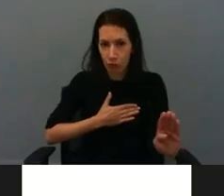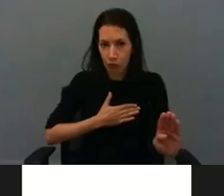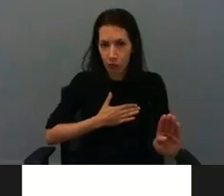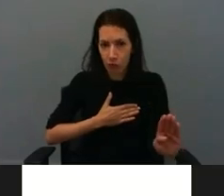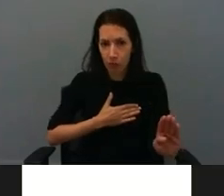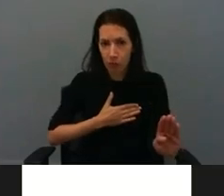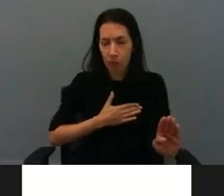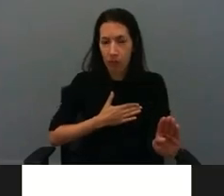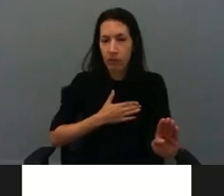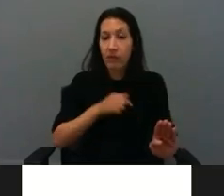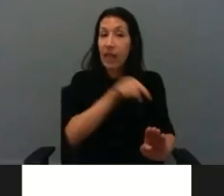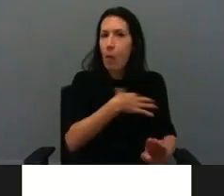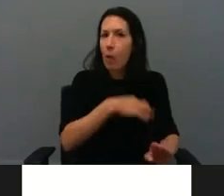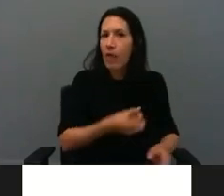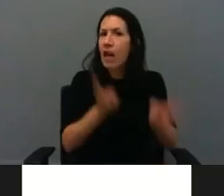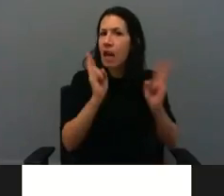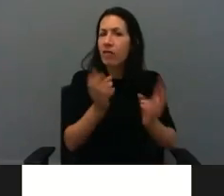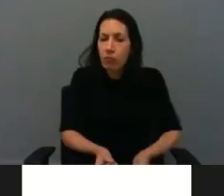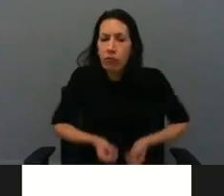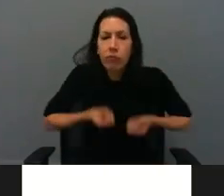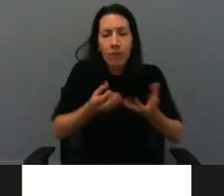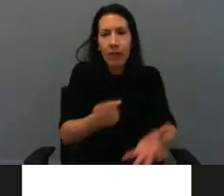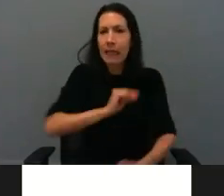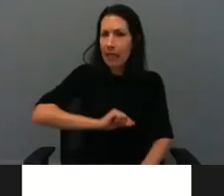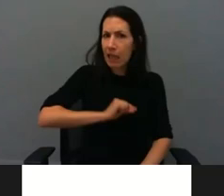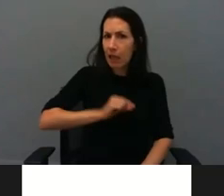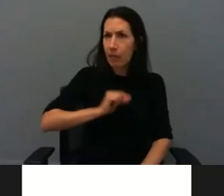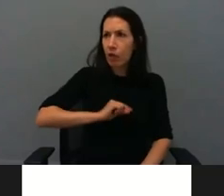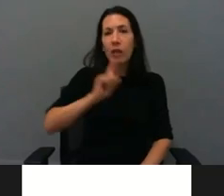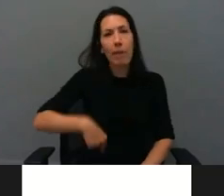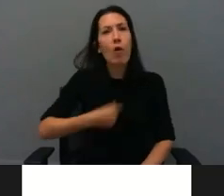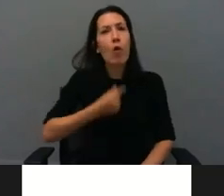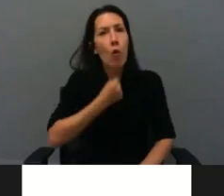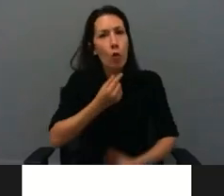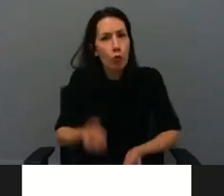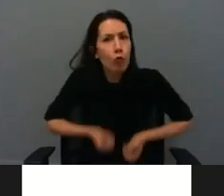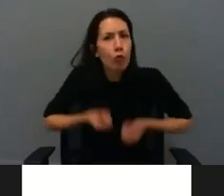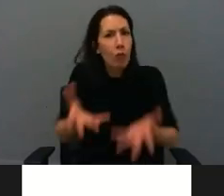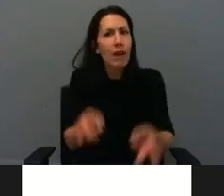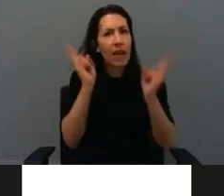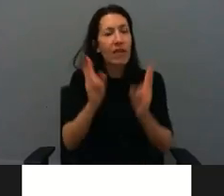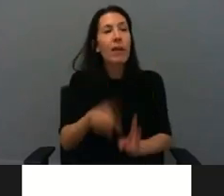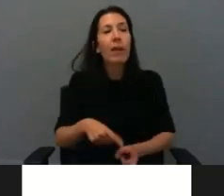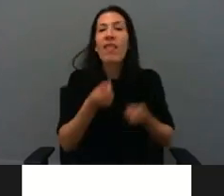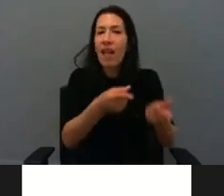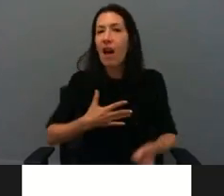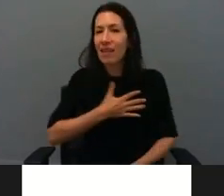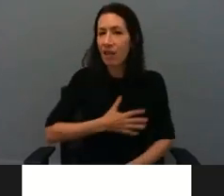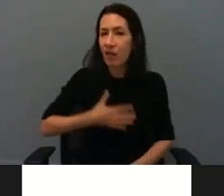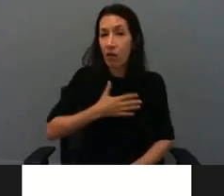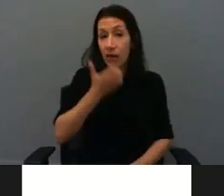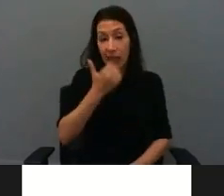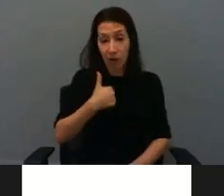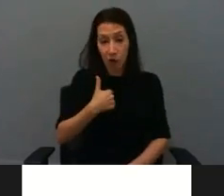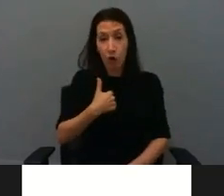sus propios sentimientos, sus propios gustos, y tener esa pequeña satisfacción de que si yo